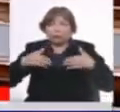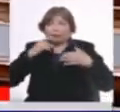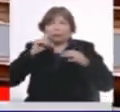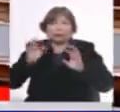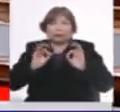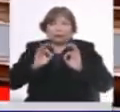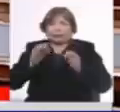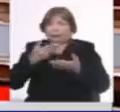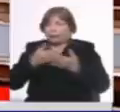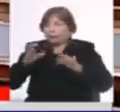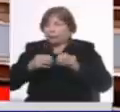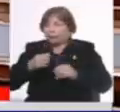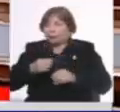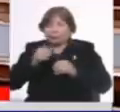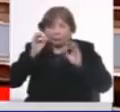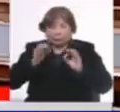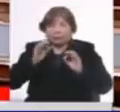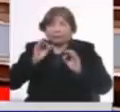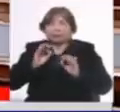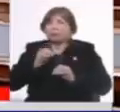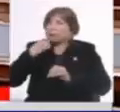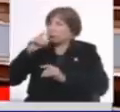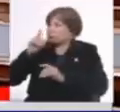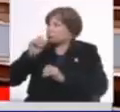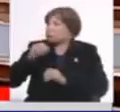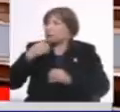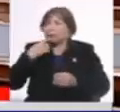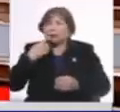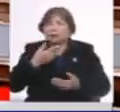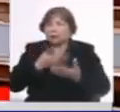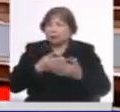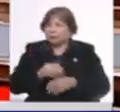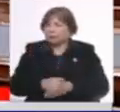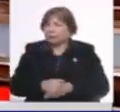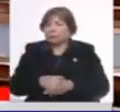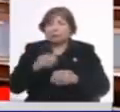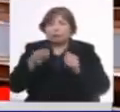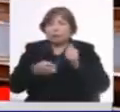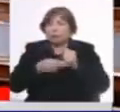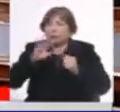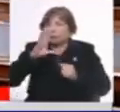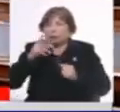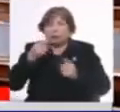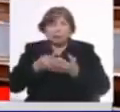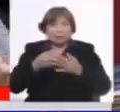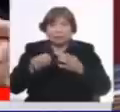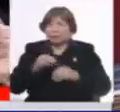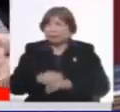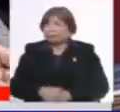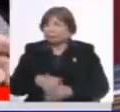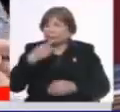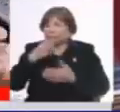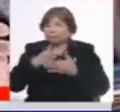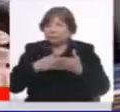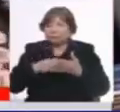está haciendo nada sobre seguridad ciudadana. Sí, efectivamente. Pero le digo una cosa, la seguridad ciudadana, ¿no?,